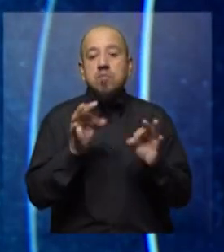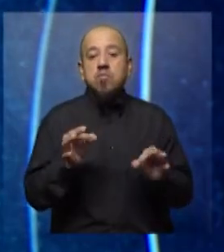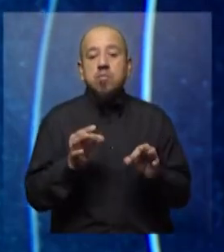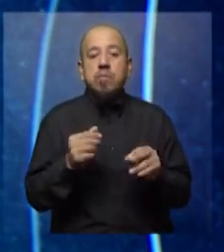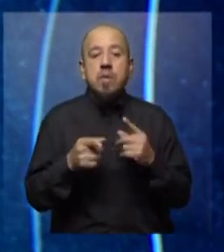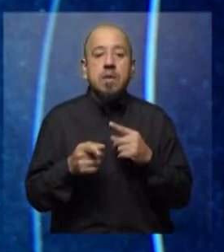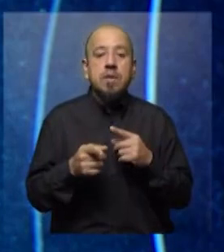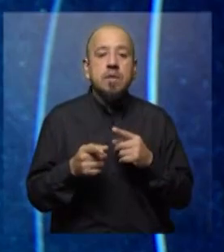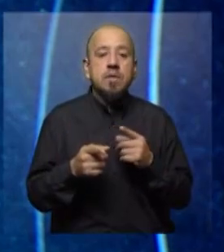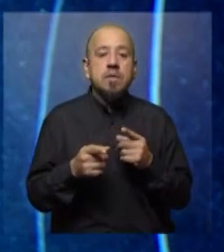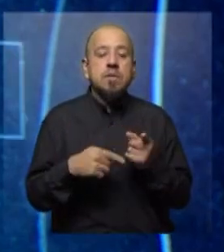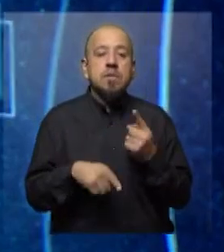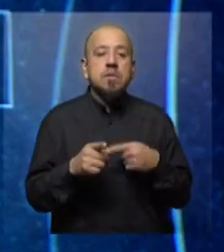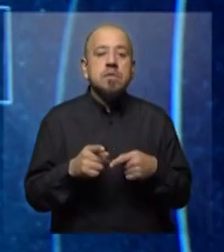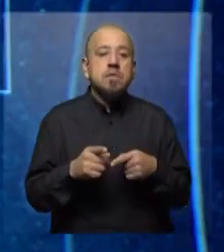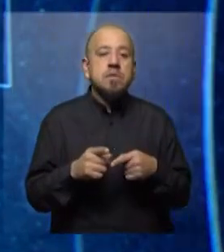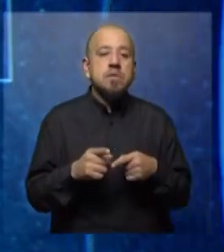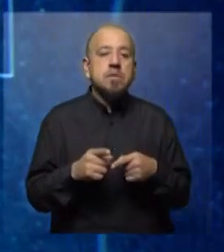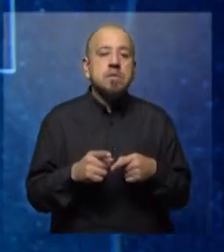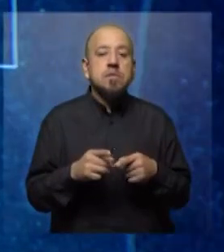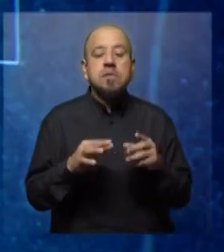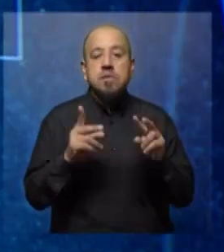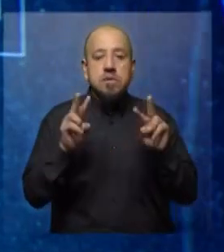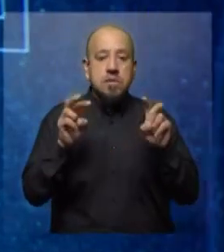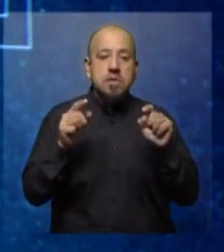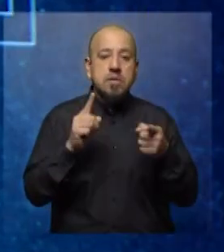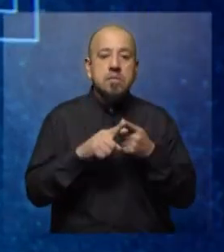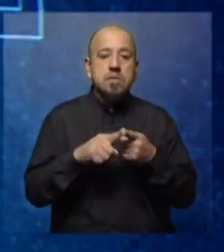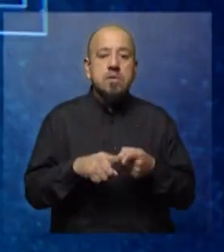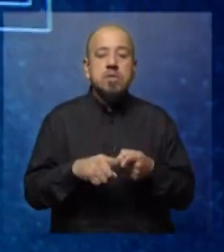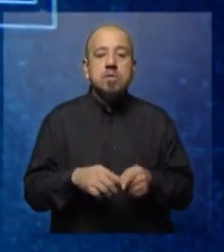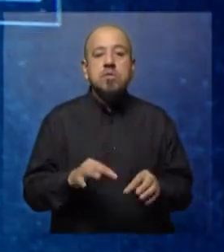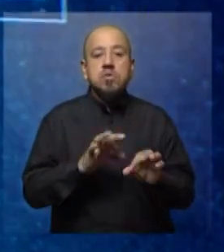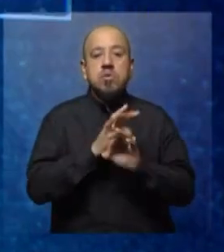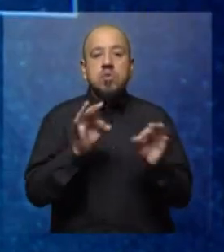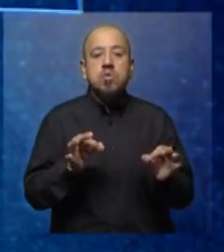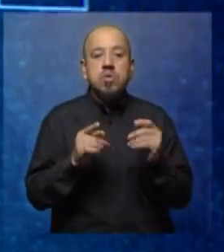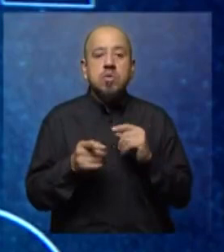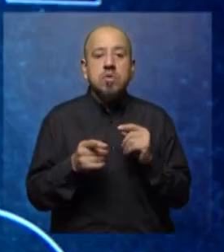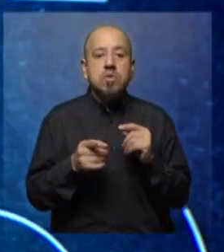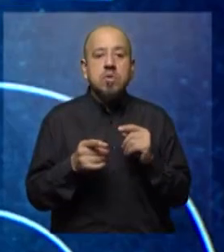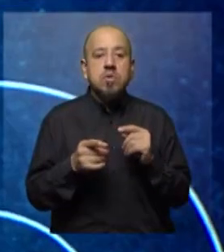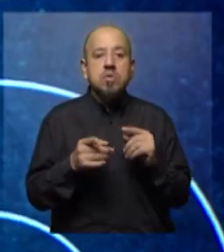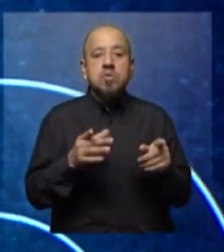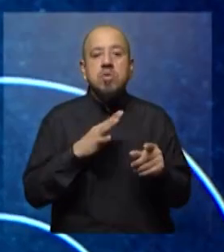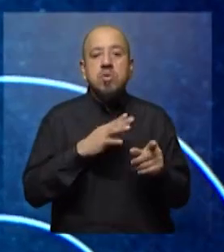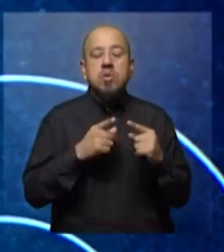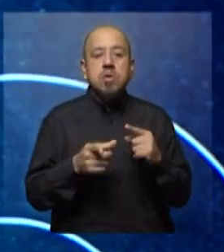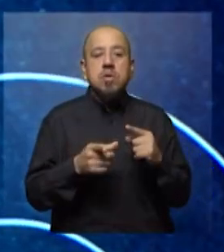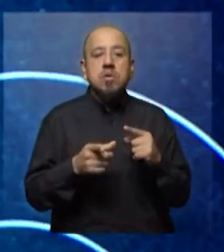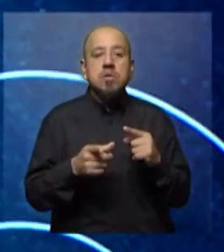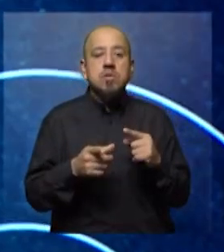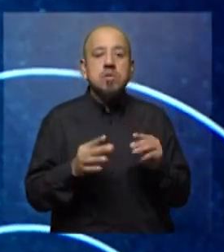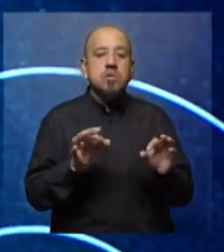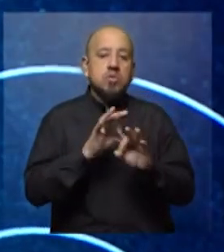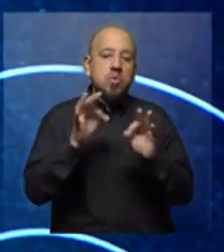y hay que modificarlo porque se piensa en esos términos totalizantes o que lo que o que lo que se va a imponer O